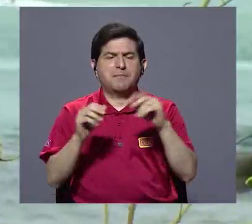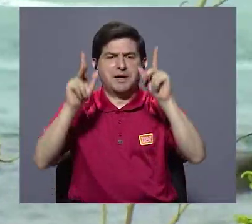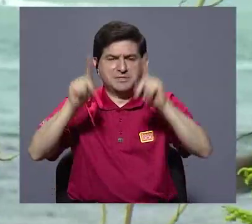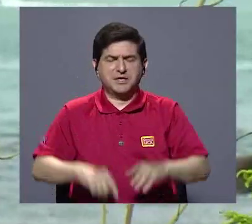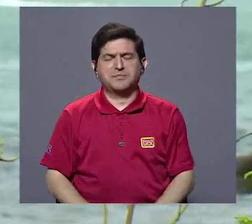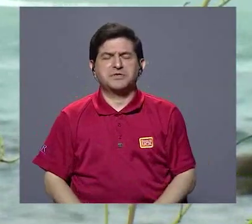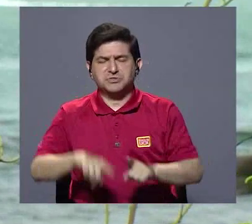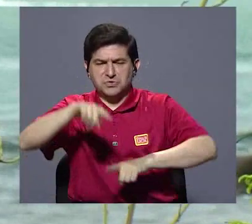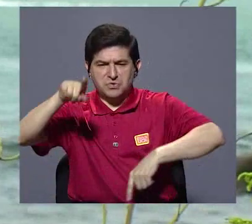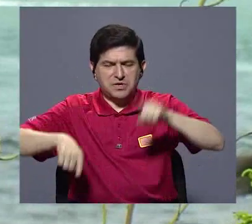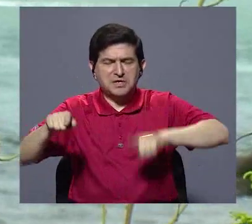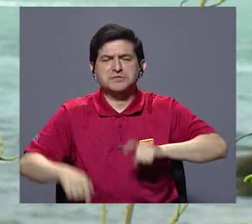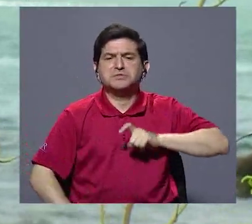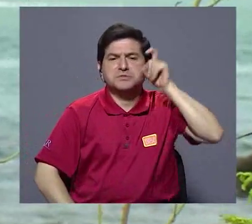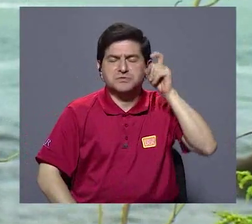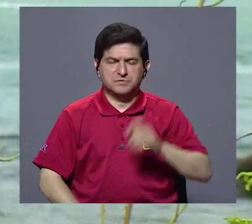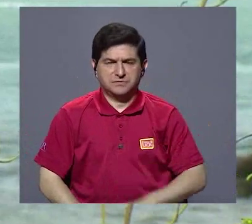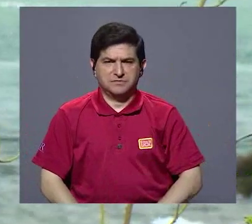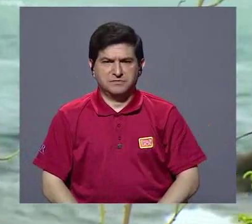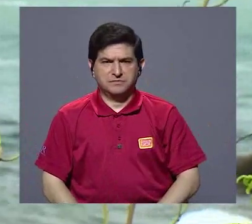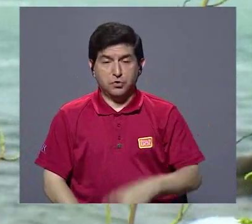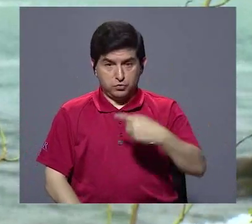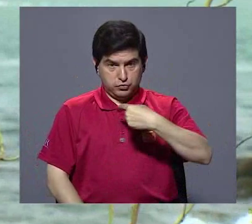persona sexualmente diversa.